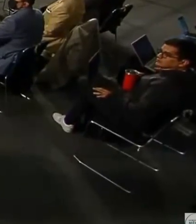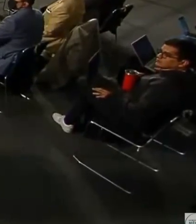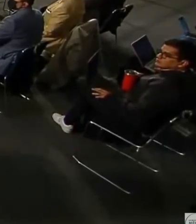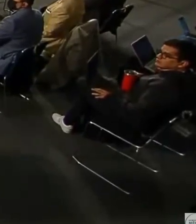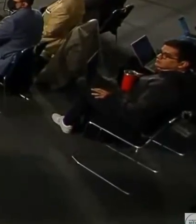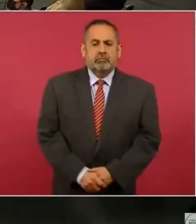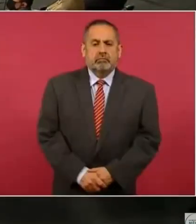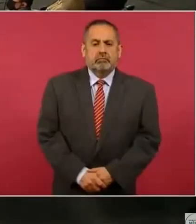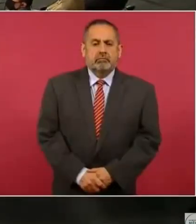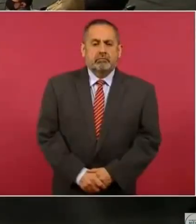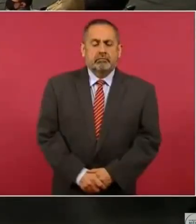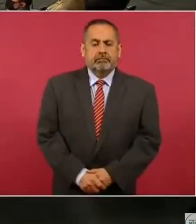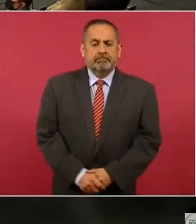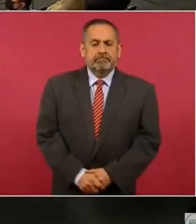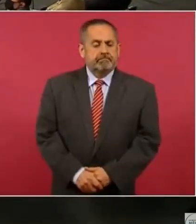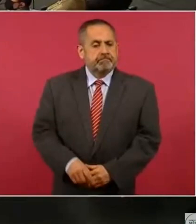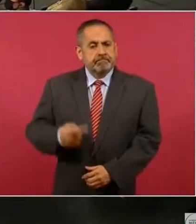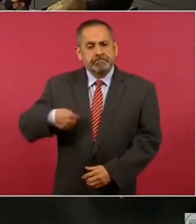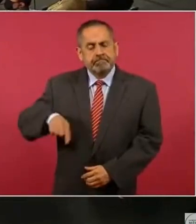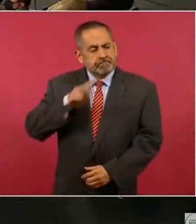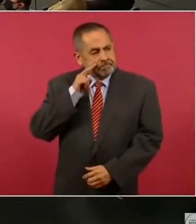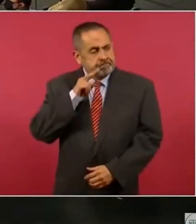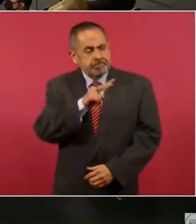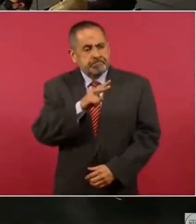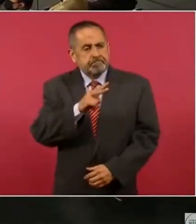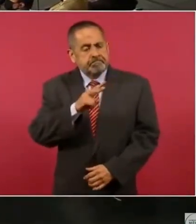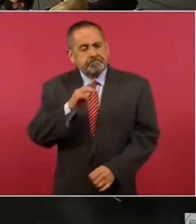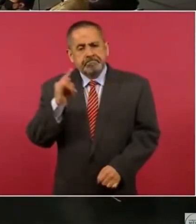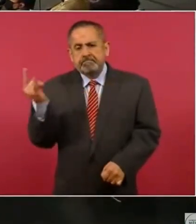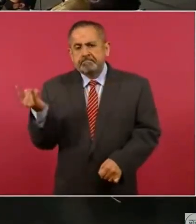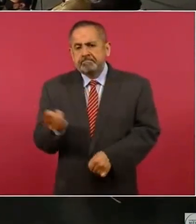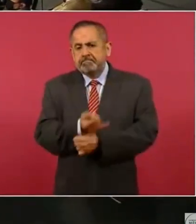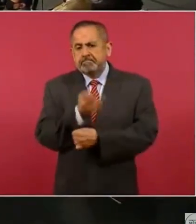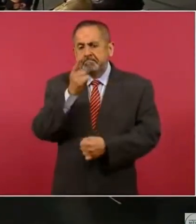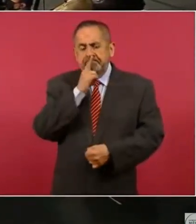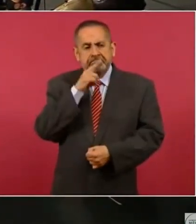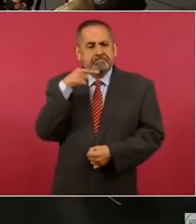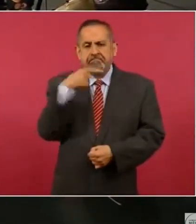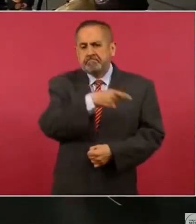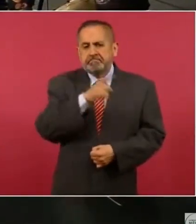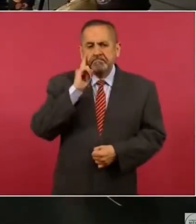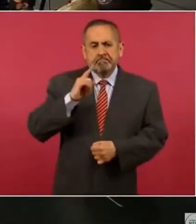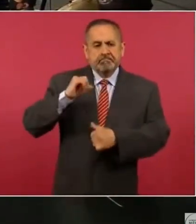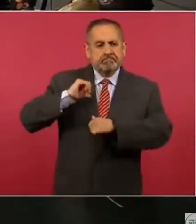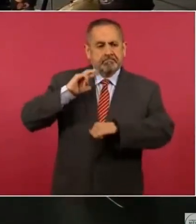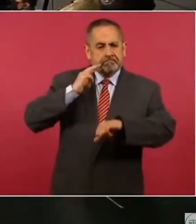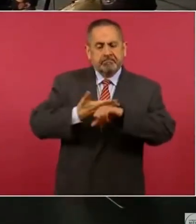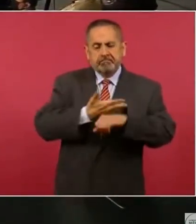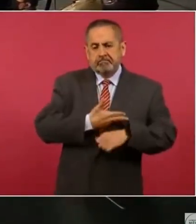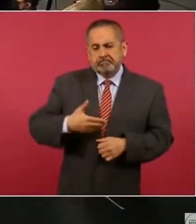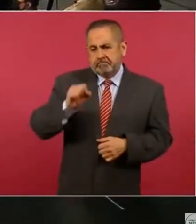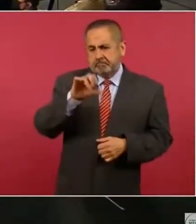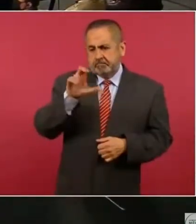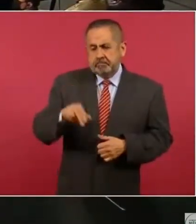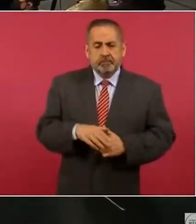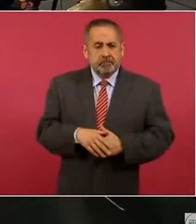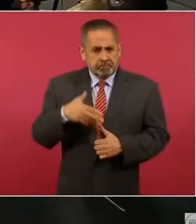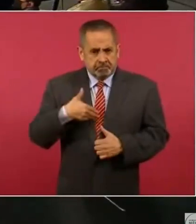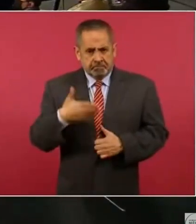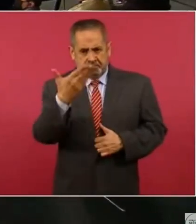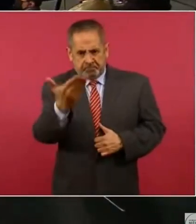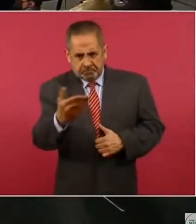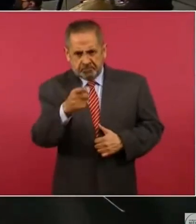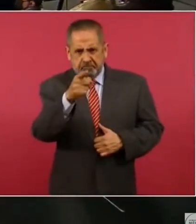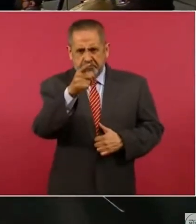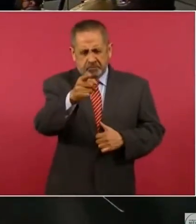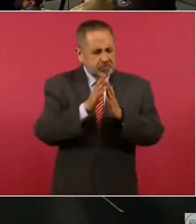Entonces nosotros estamos decepcionados de su papel. Yo estoy aquí, señor presidente, para suplicarle que no deje de apoyar